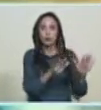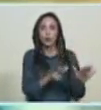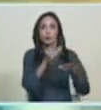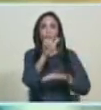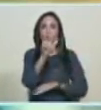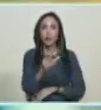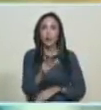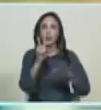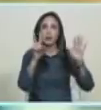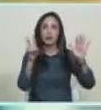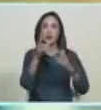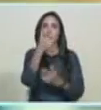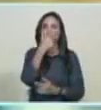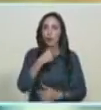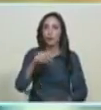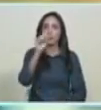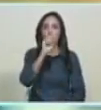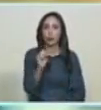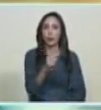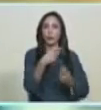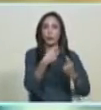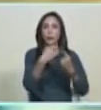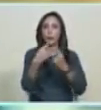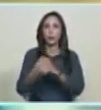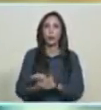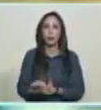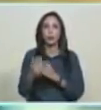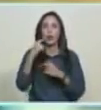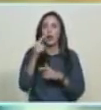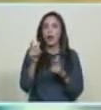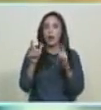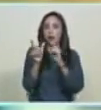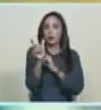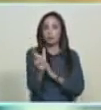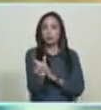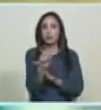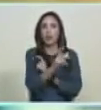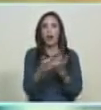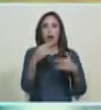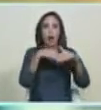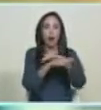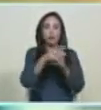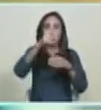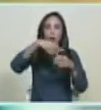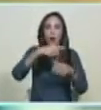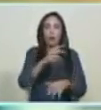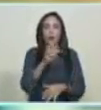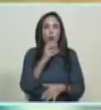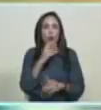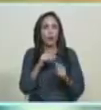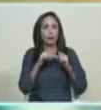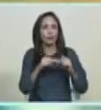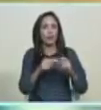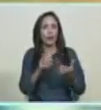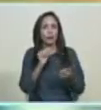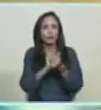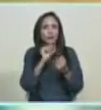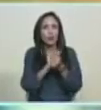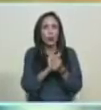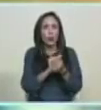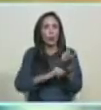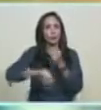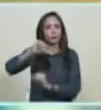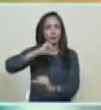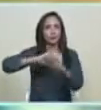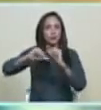5.837 bolívares. 837 bolívares soberanos. Tiene su certificado de ahorro en oro sólido. Ganar,